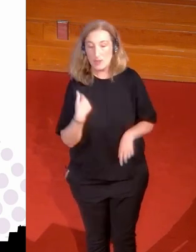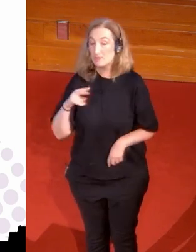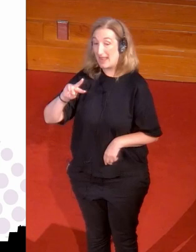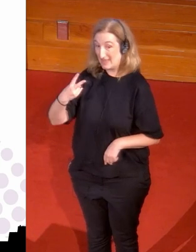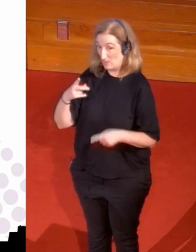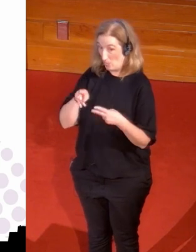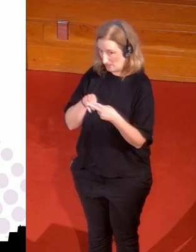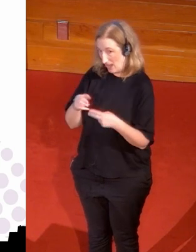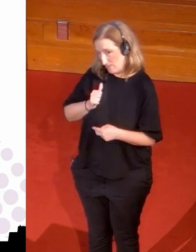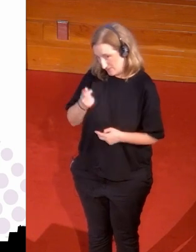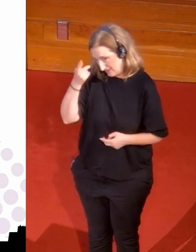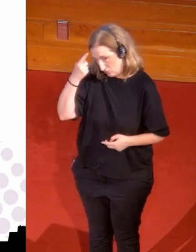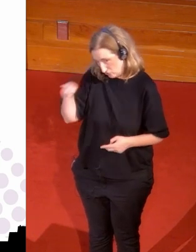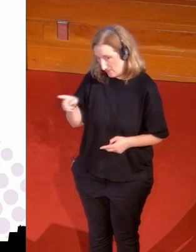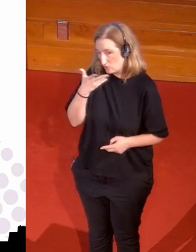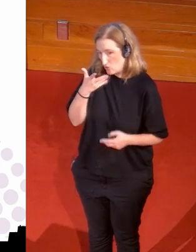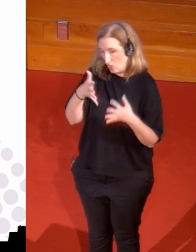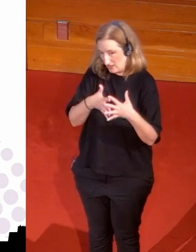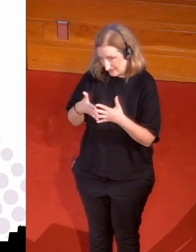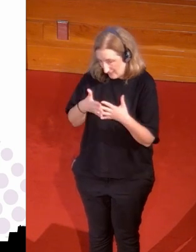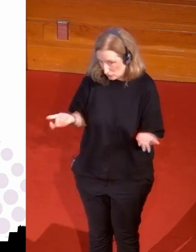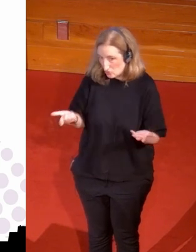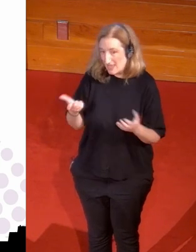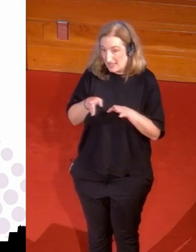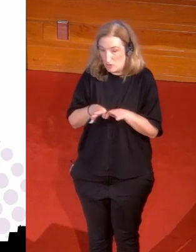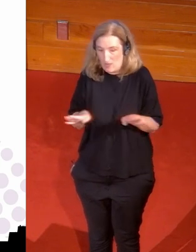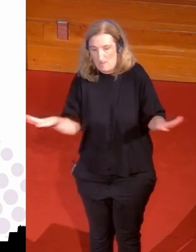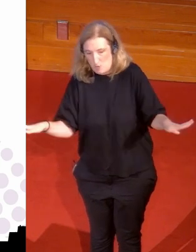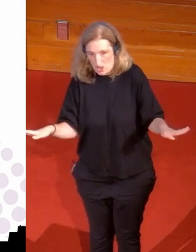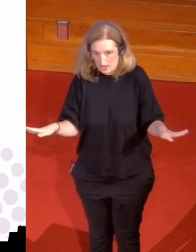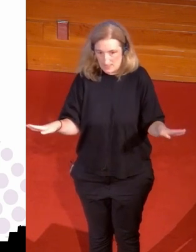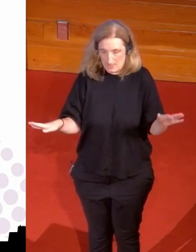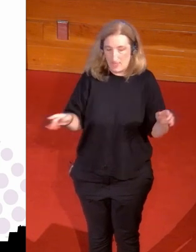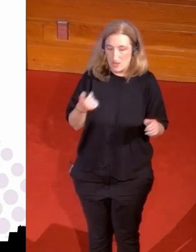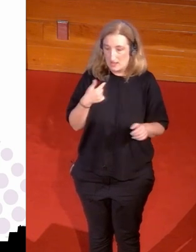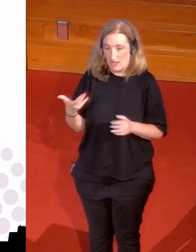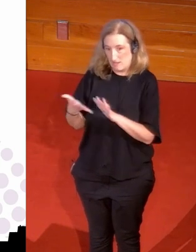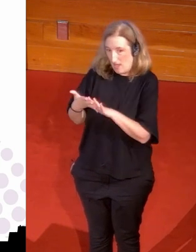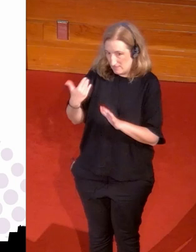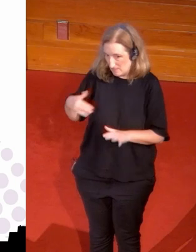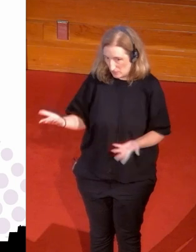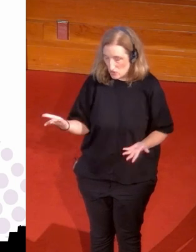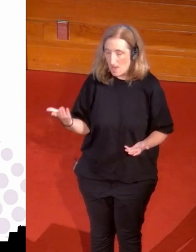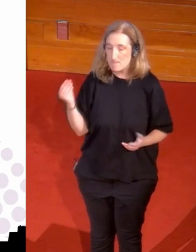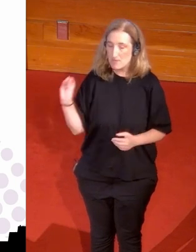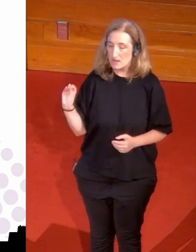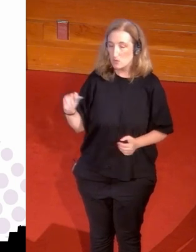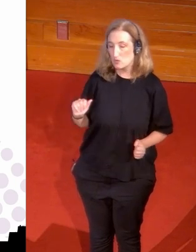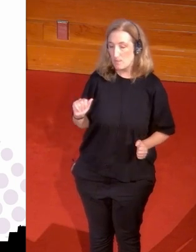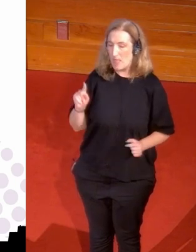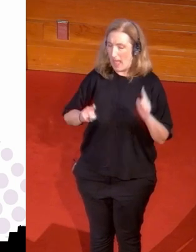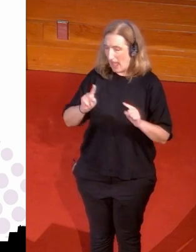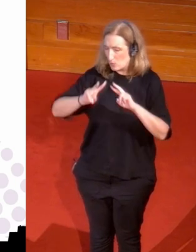eh aprovechando su conocimiento de sobre Estados Unidos y sobre la polarización que ha comentado eh